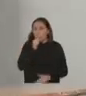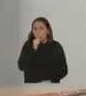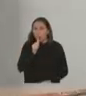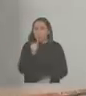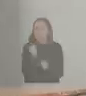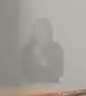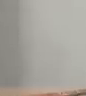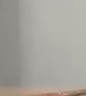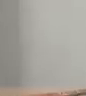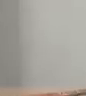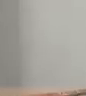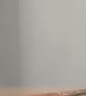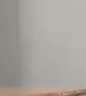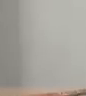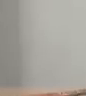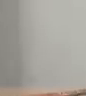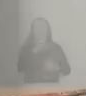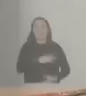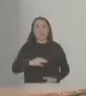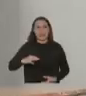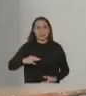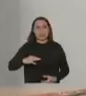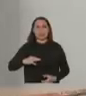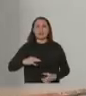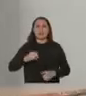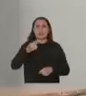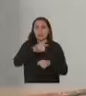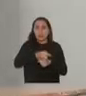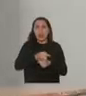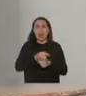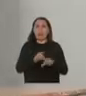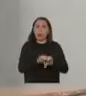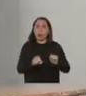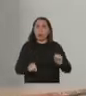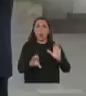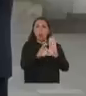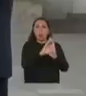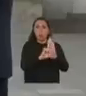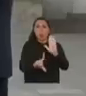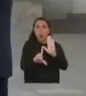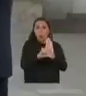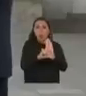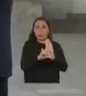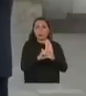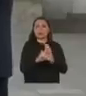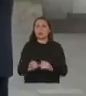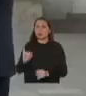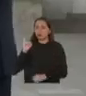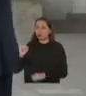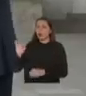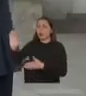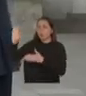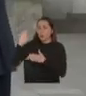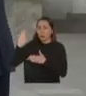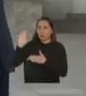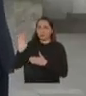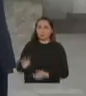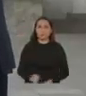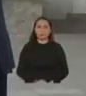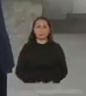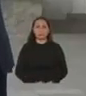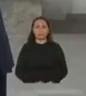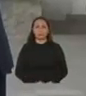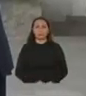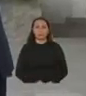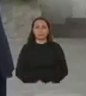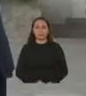Atribuirle como esos superpoderes a George Jackson, yo creo que es algo que no está... en la medida, yo creo, comparto con Fidel, que él no tenía